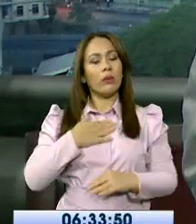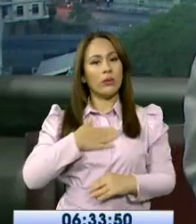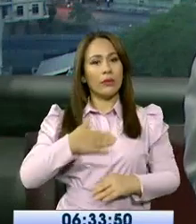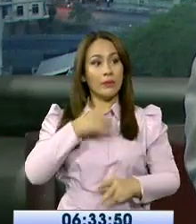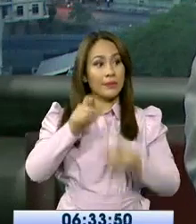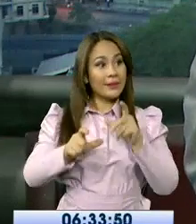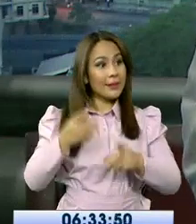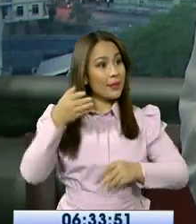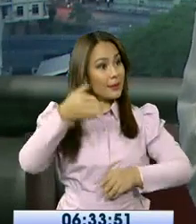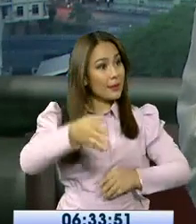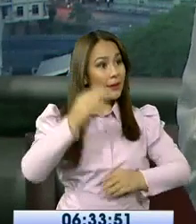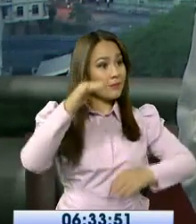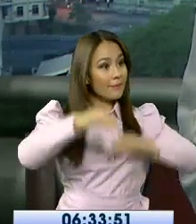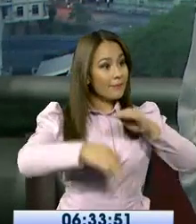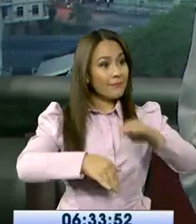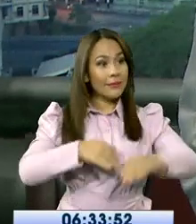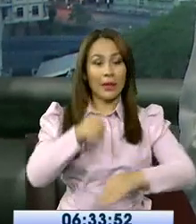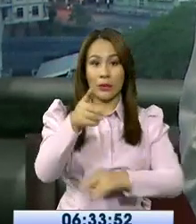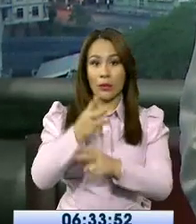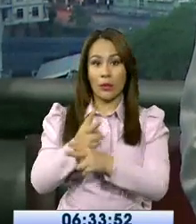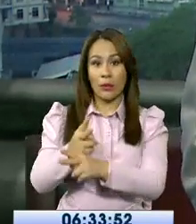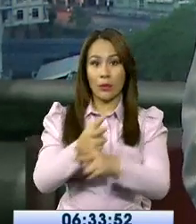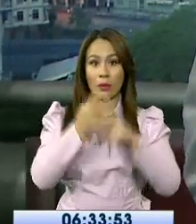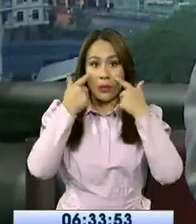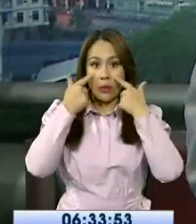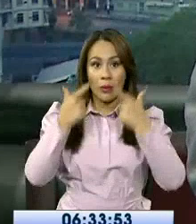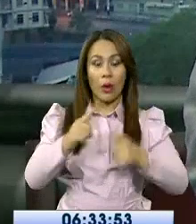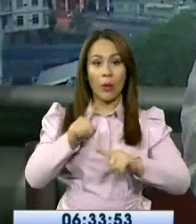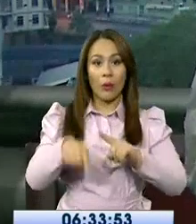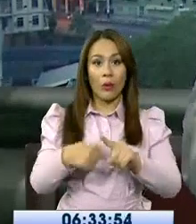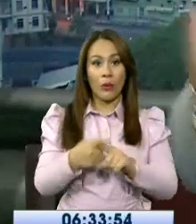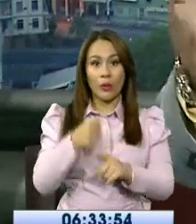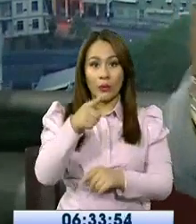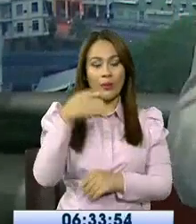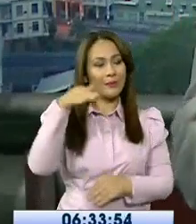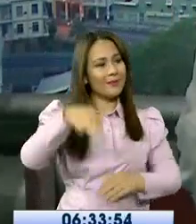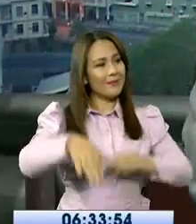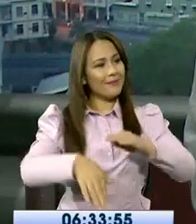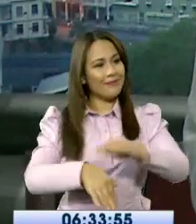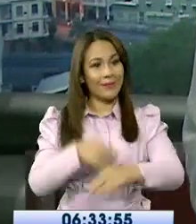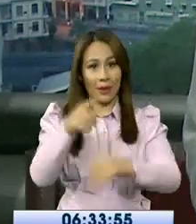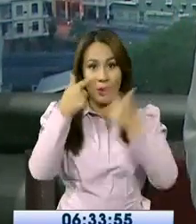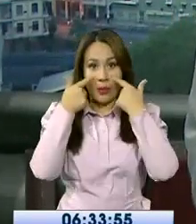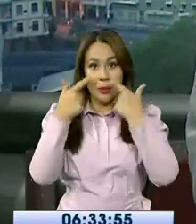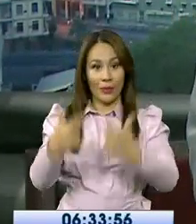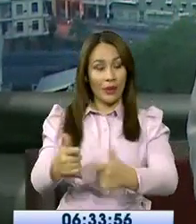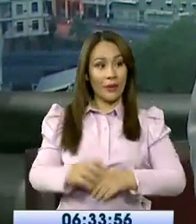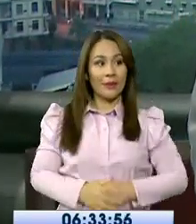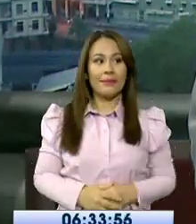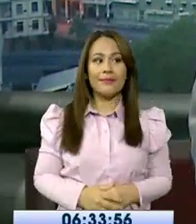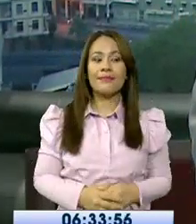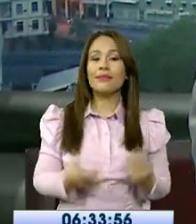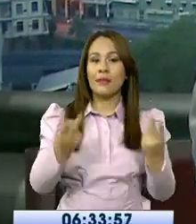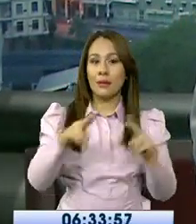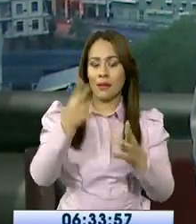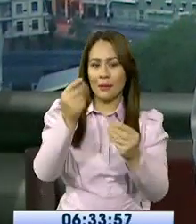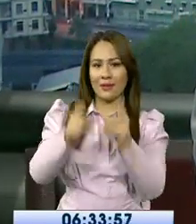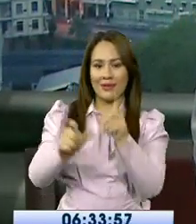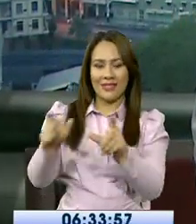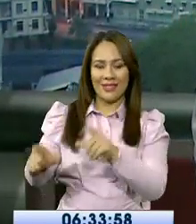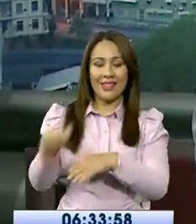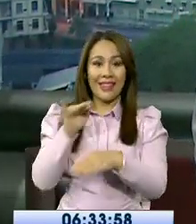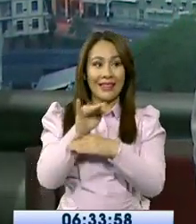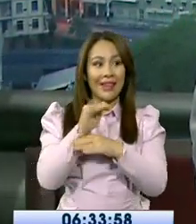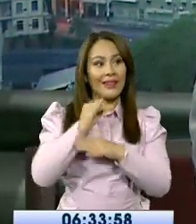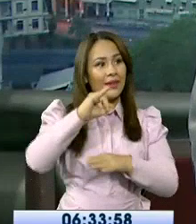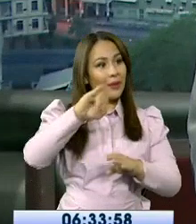especialmente tomar todas las precauciones al momento de disfrutar de un baño en el mar. Por su parte, varios turistas desde la tarde de